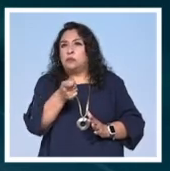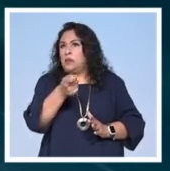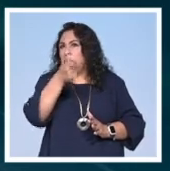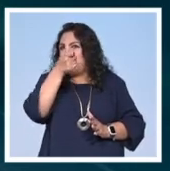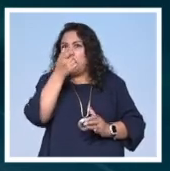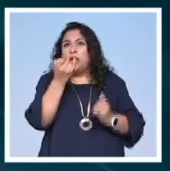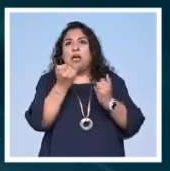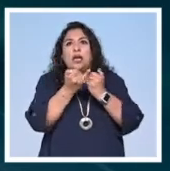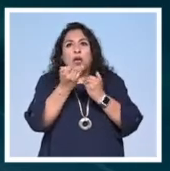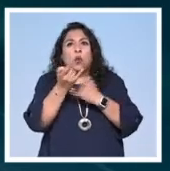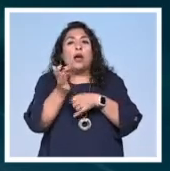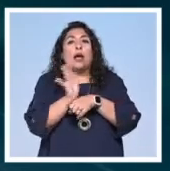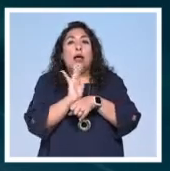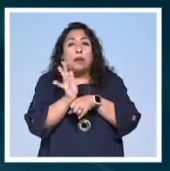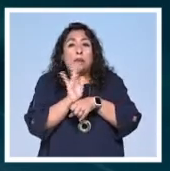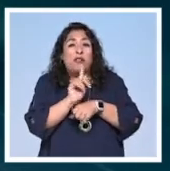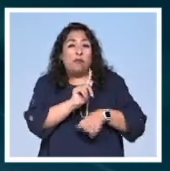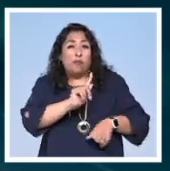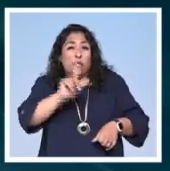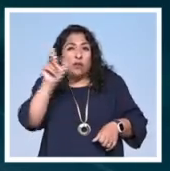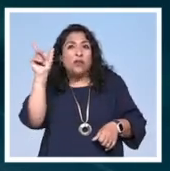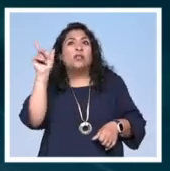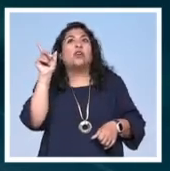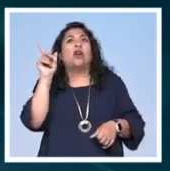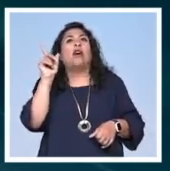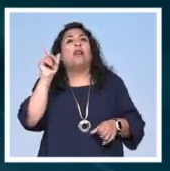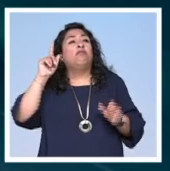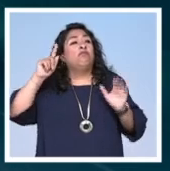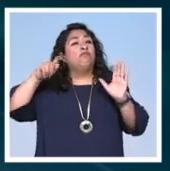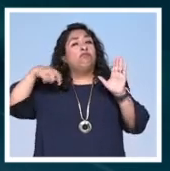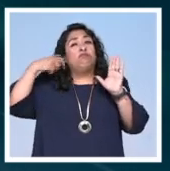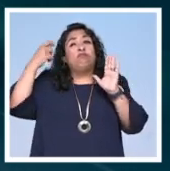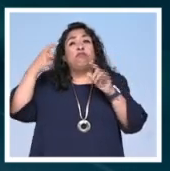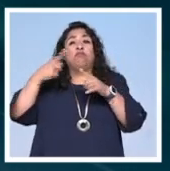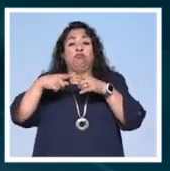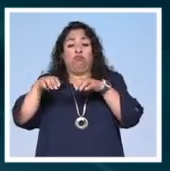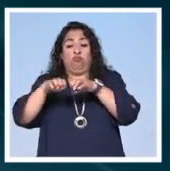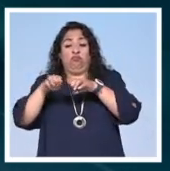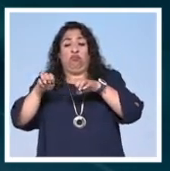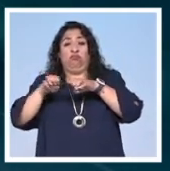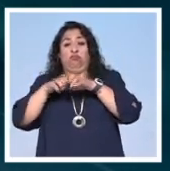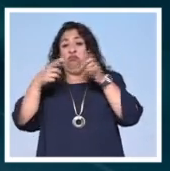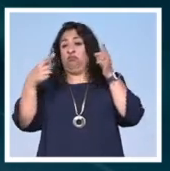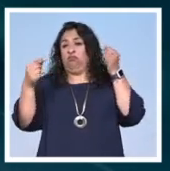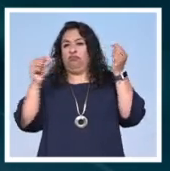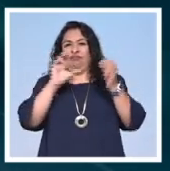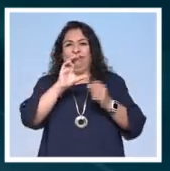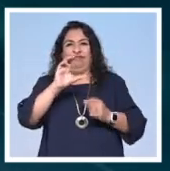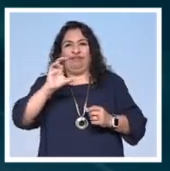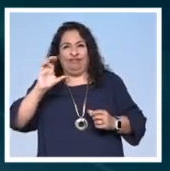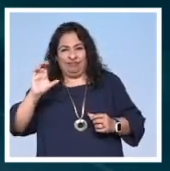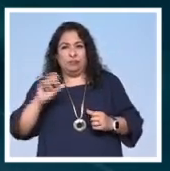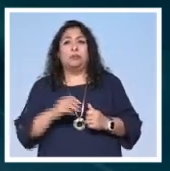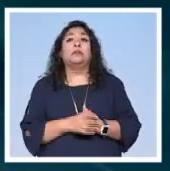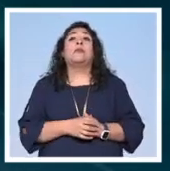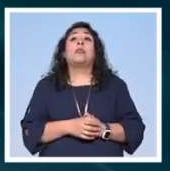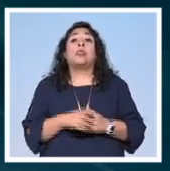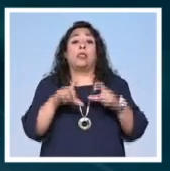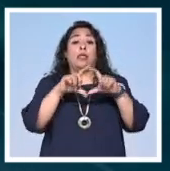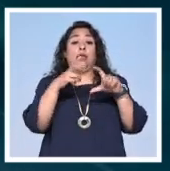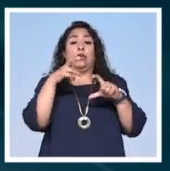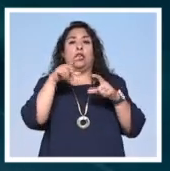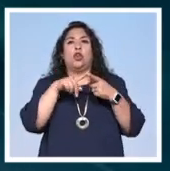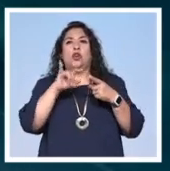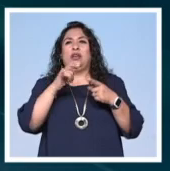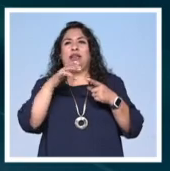vez que una película profesional era creada básicamente por un equipo de egresados de dicha escuela con un guion de